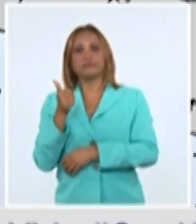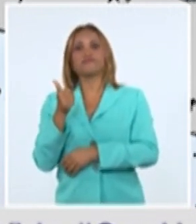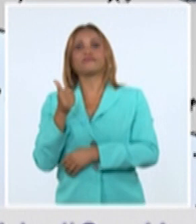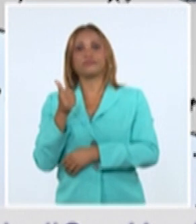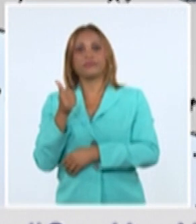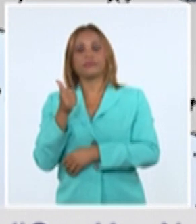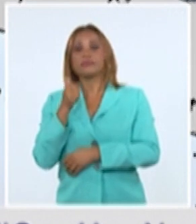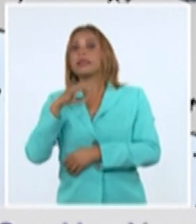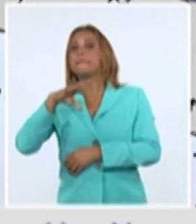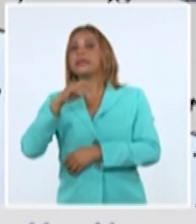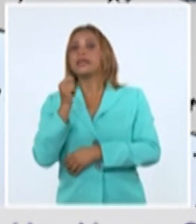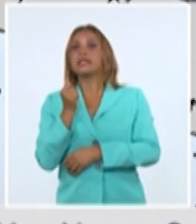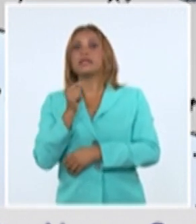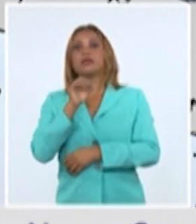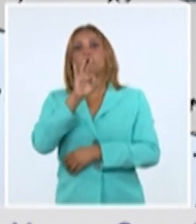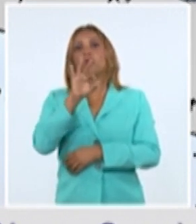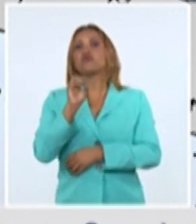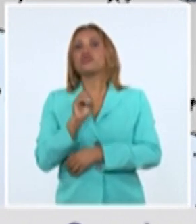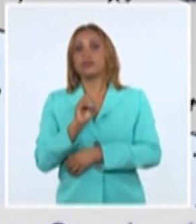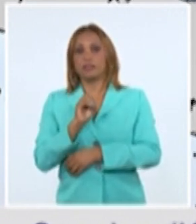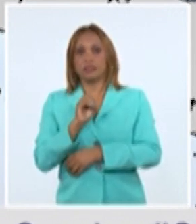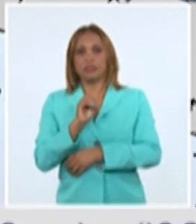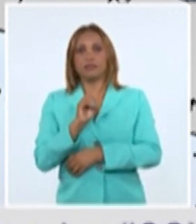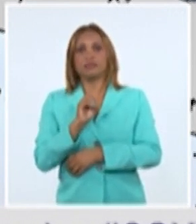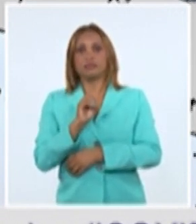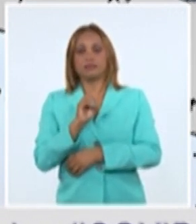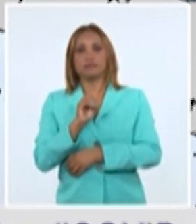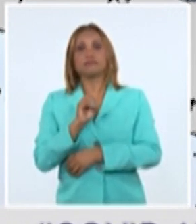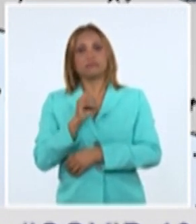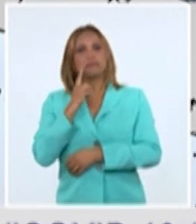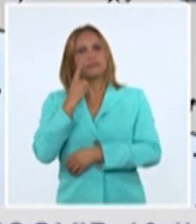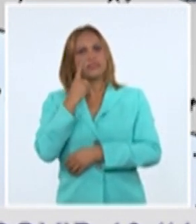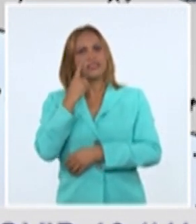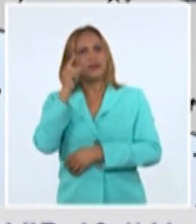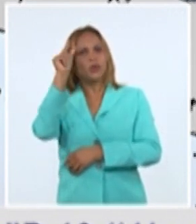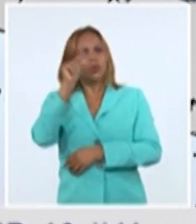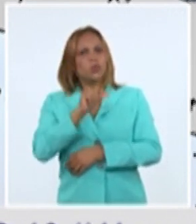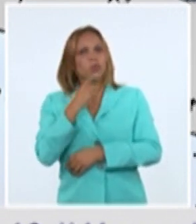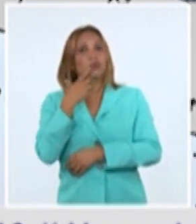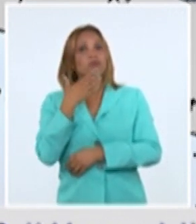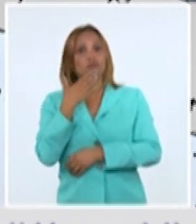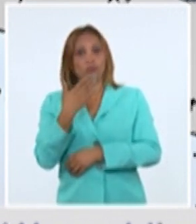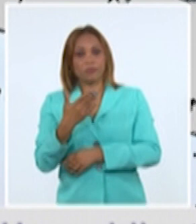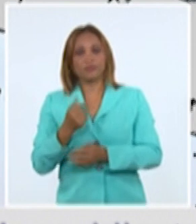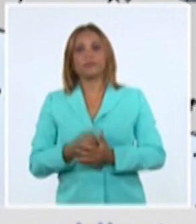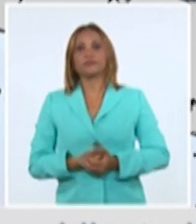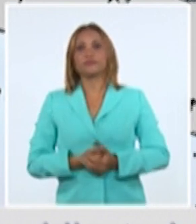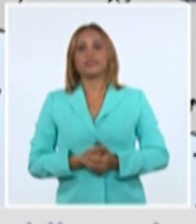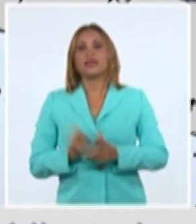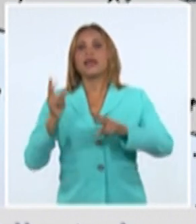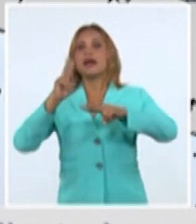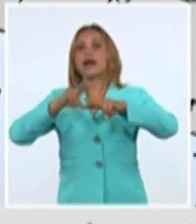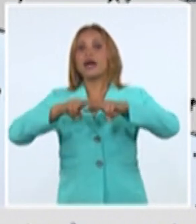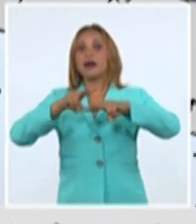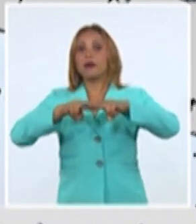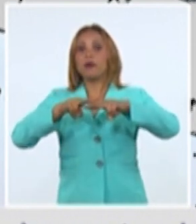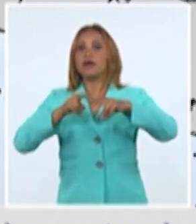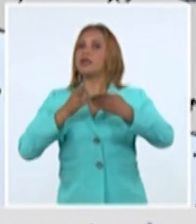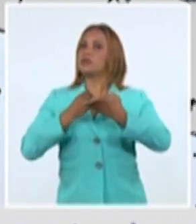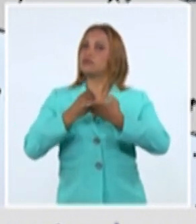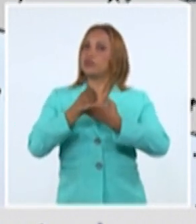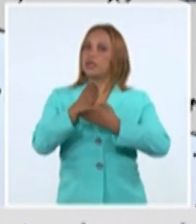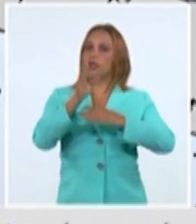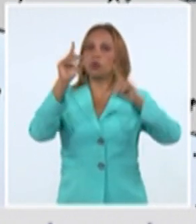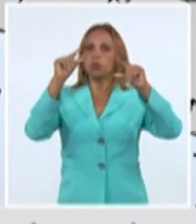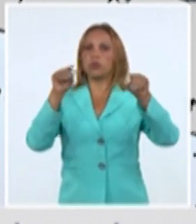Pinar del Río con 80 casos, indiscutiblemente una reducción importante. La Habana manteniendo una reducción